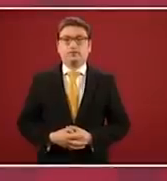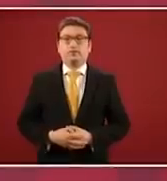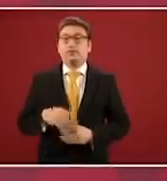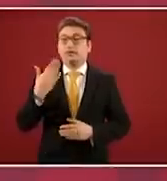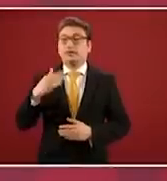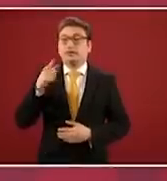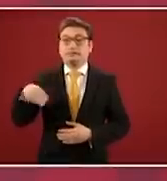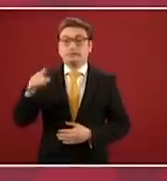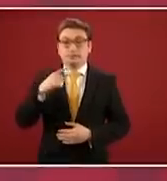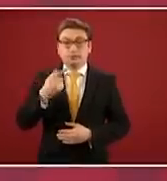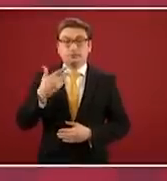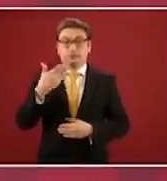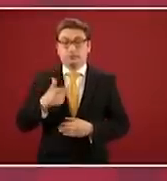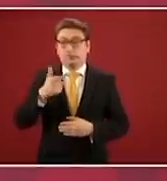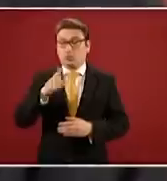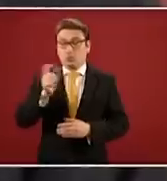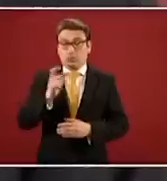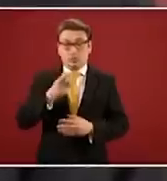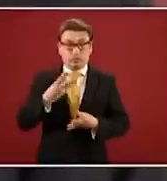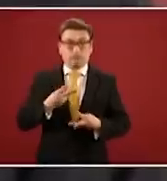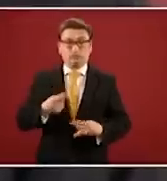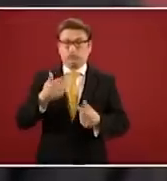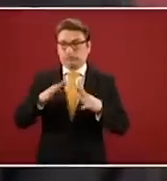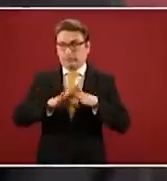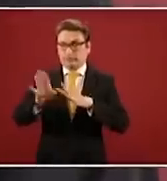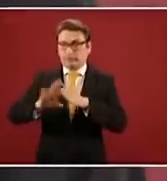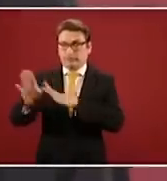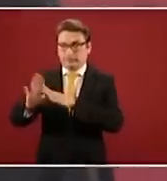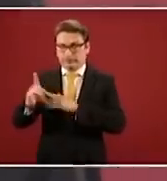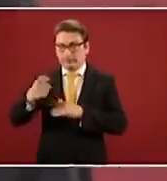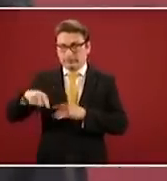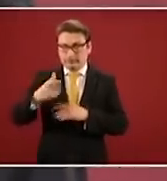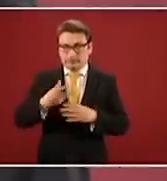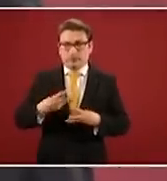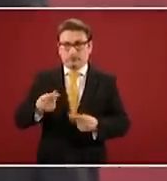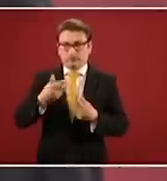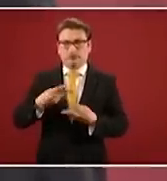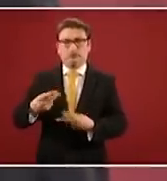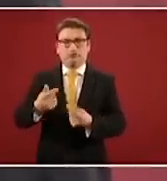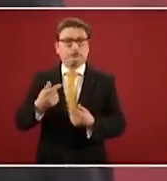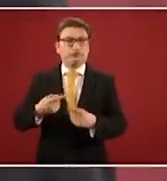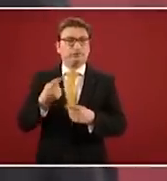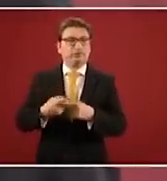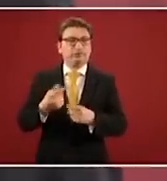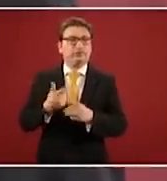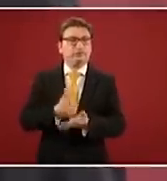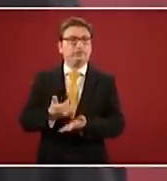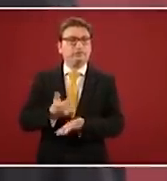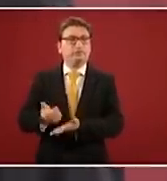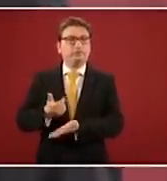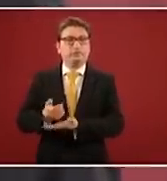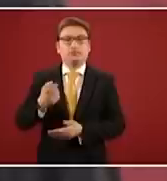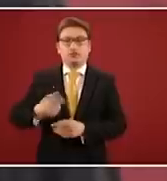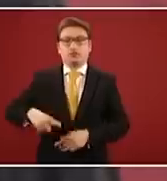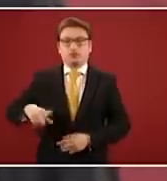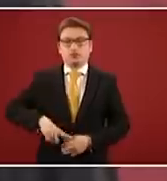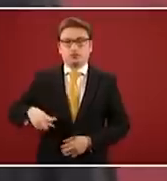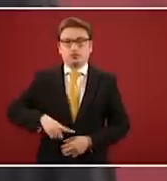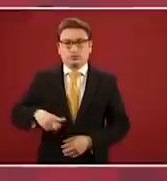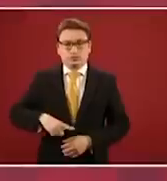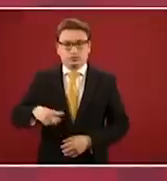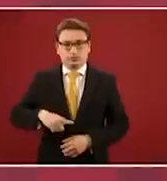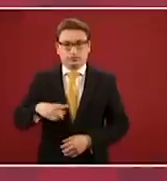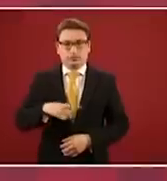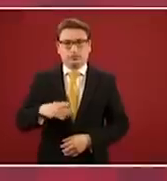gastos funerarios de migrantes corren a cargo del gobierno de